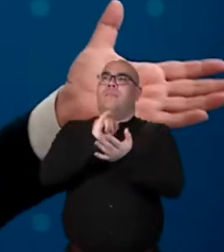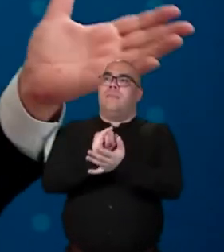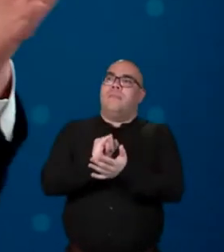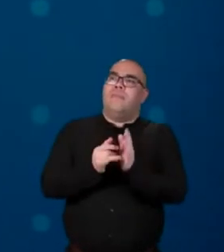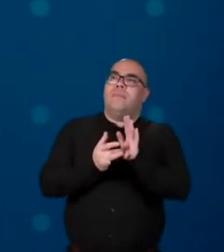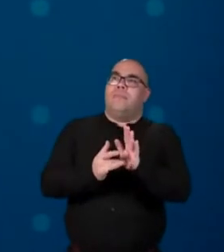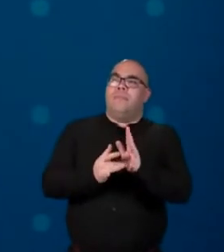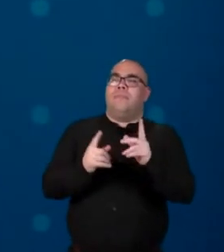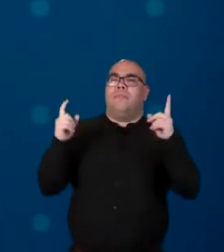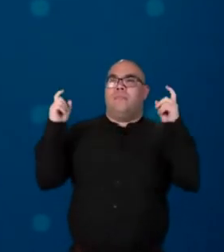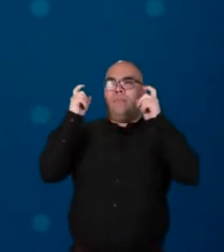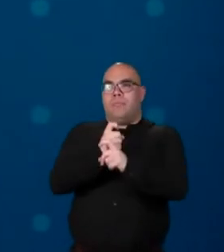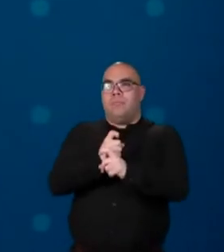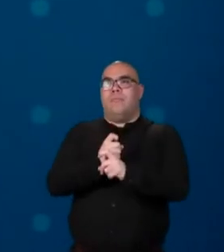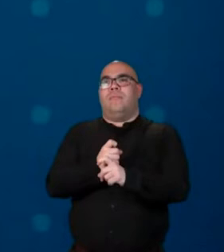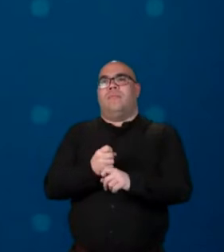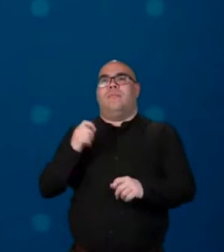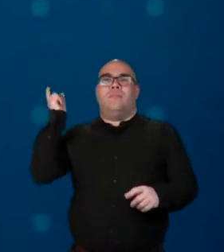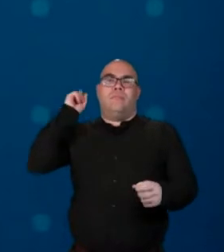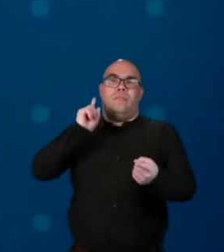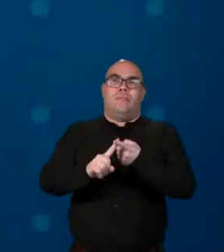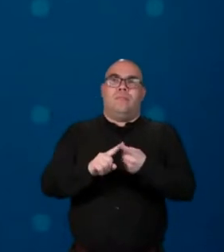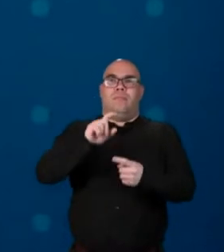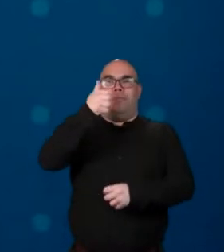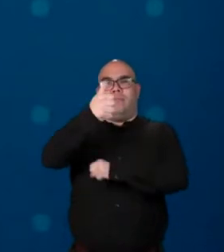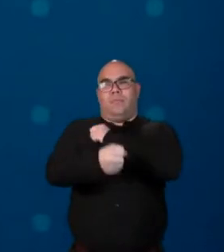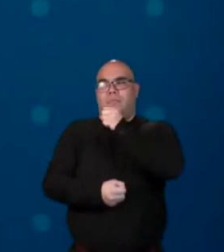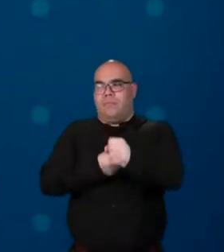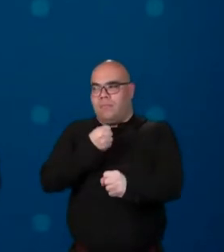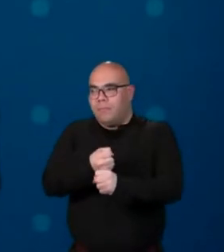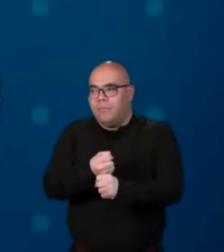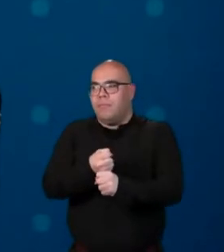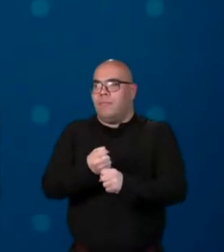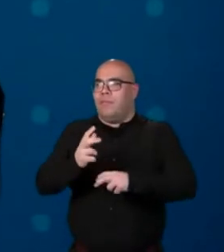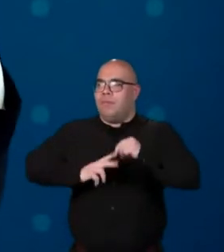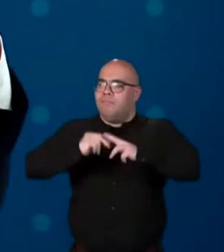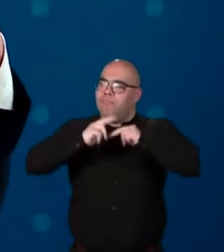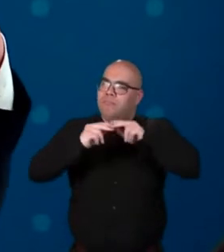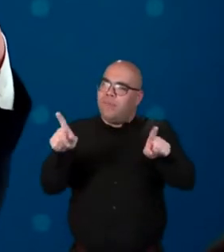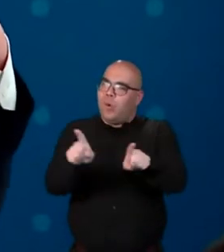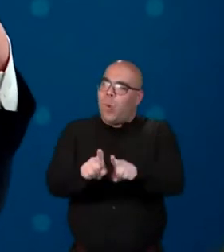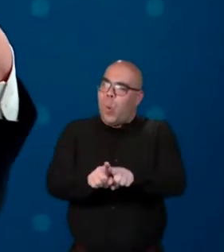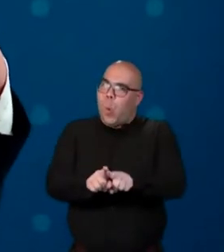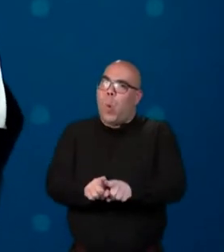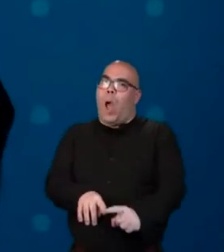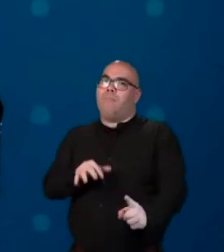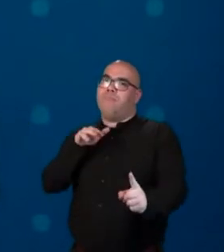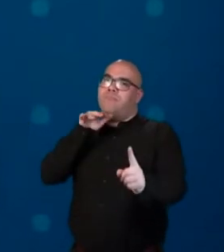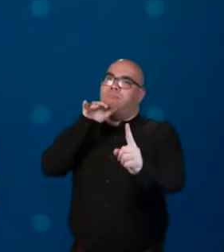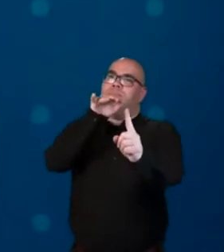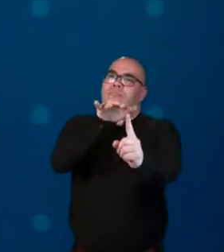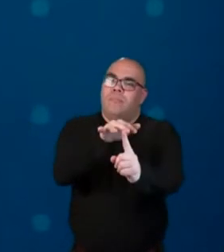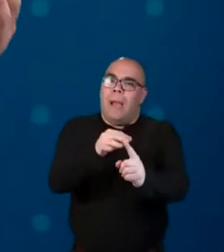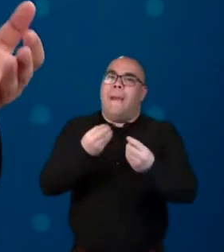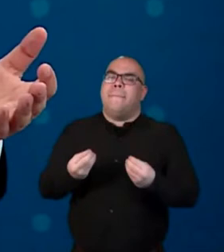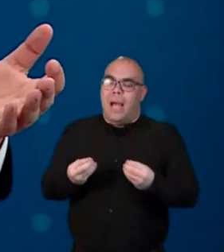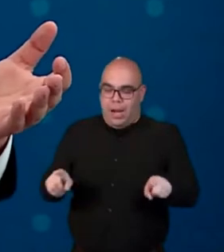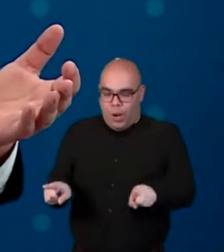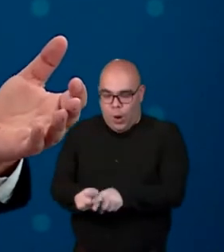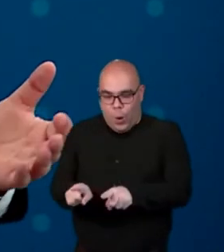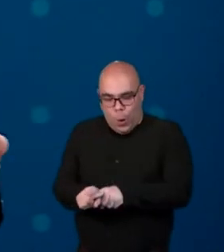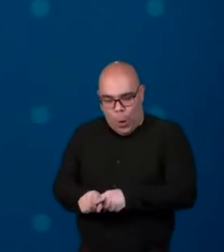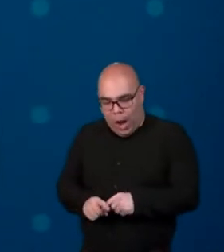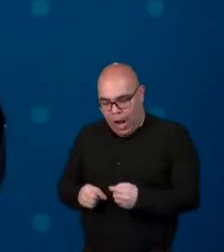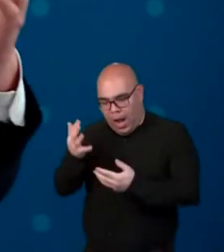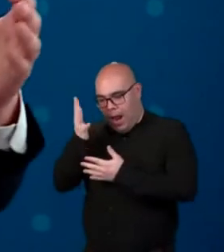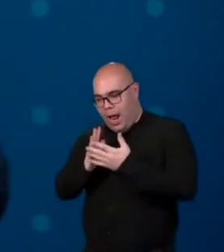de ya más de 10 años de generar esos mecanismos para que basados en las cualificaciones